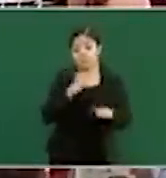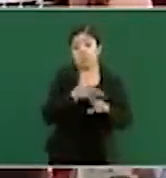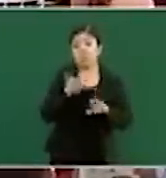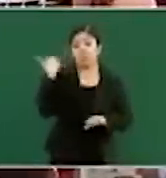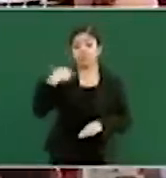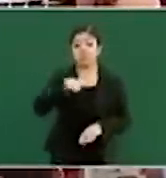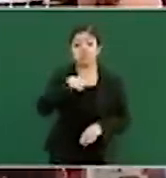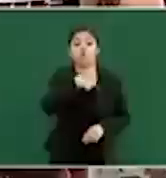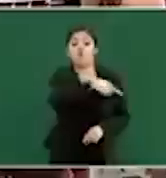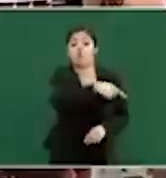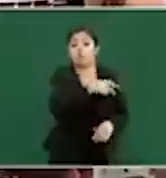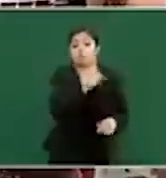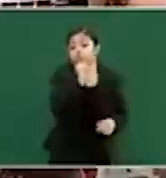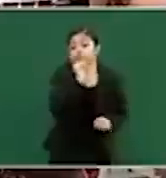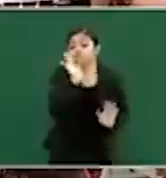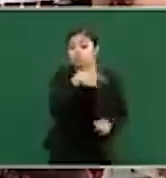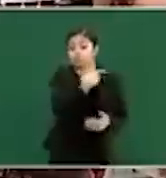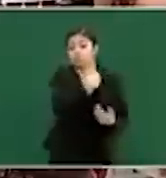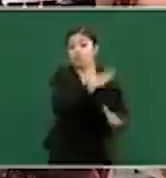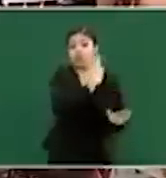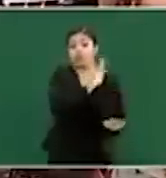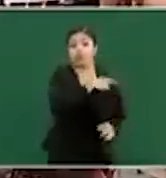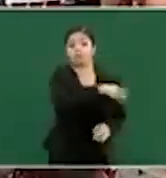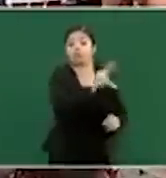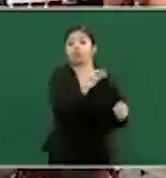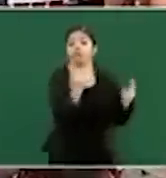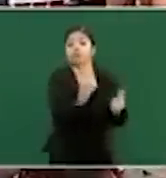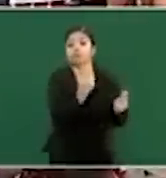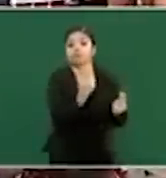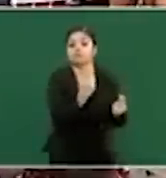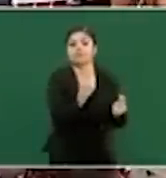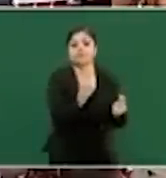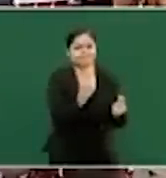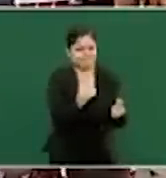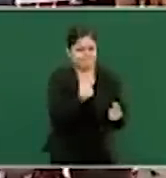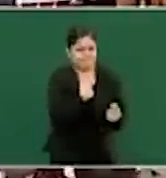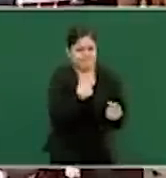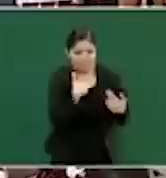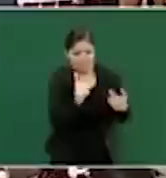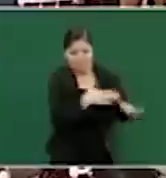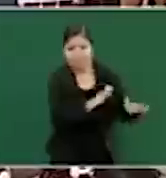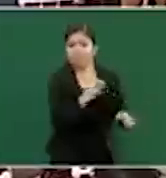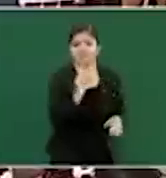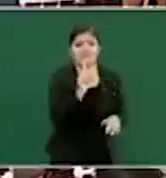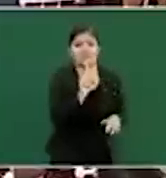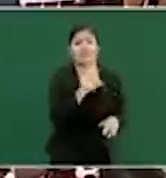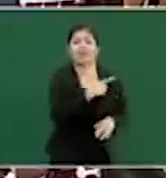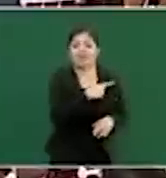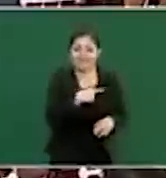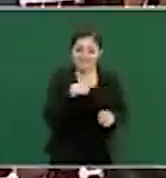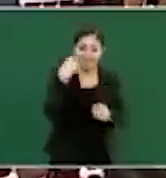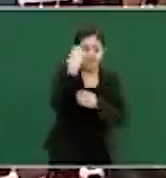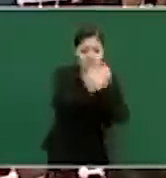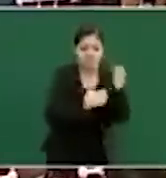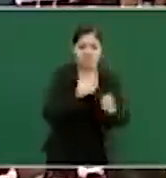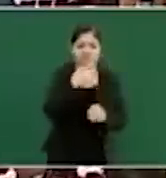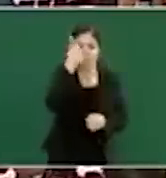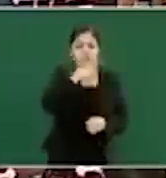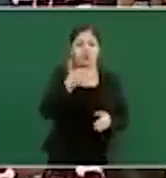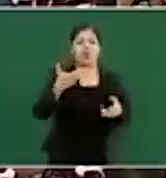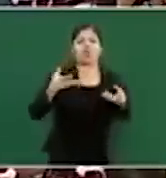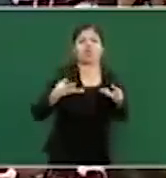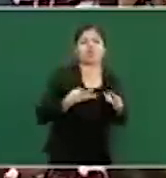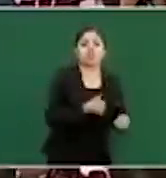iniciamos nosotros, no es prioritario. No, lo tenemos que analizar para no derrochar, para no